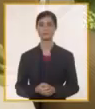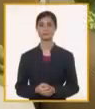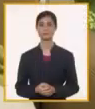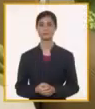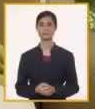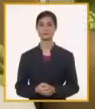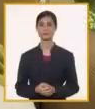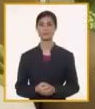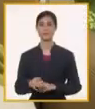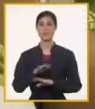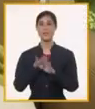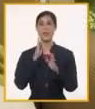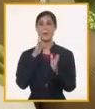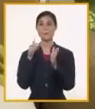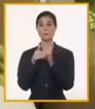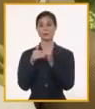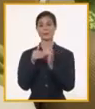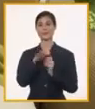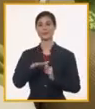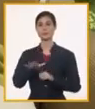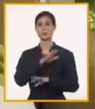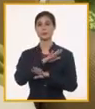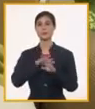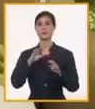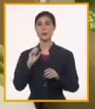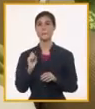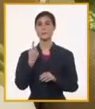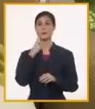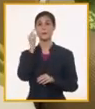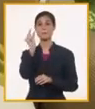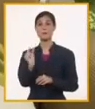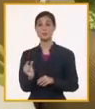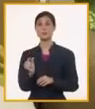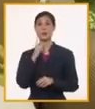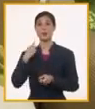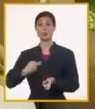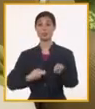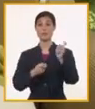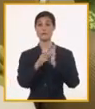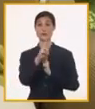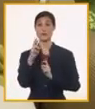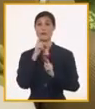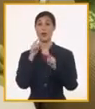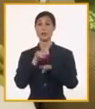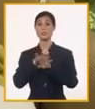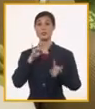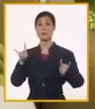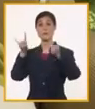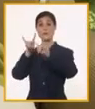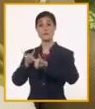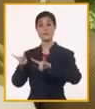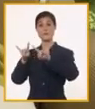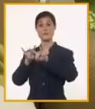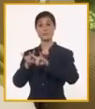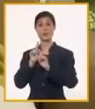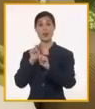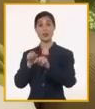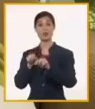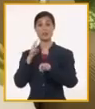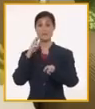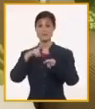única escuela de medicina que existía en Cuba antes del triunfo de la Revolución, por supuesto en la Universidad de La Habana.